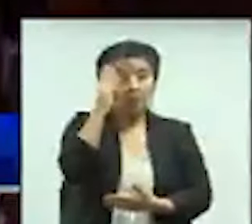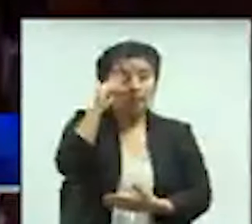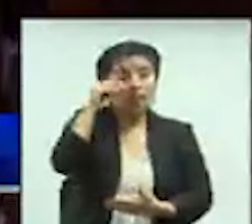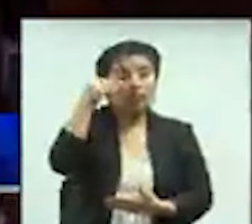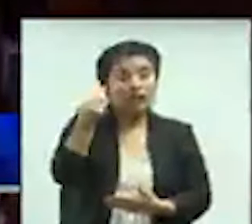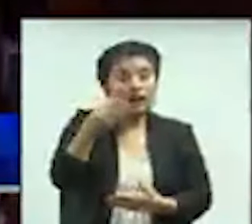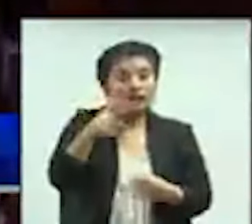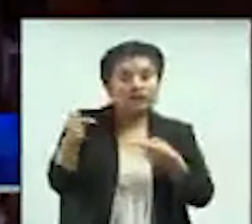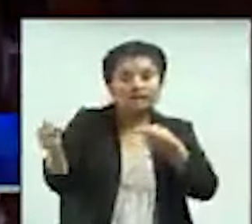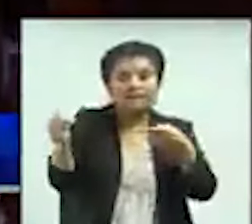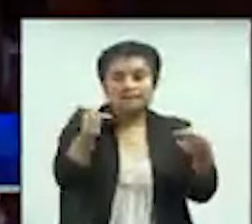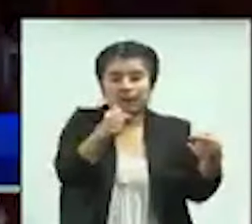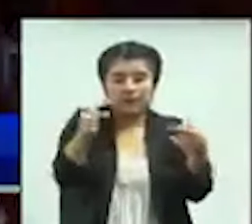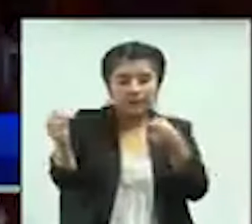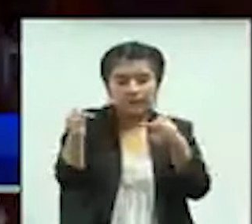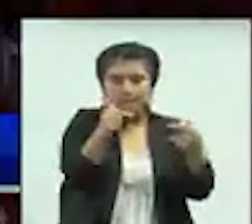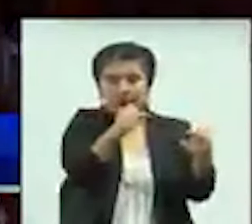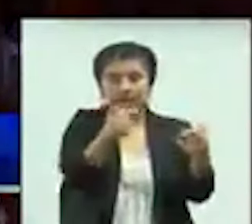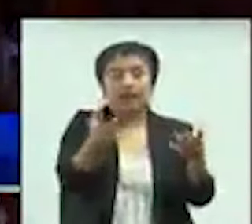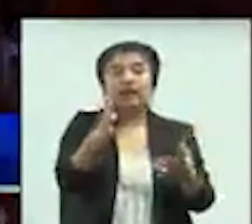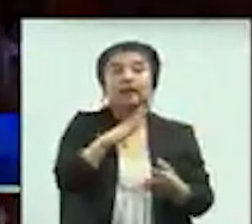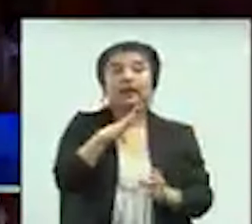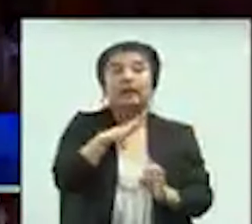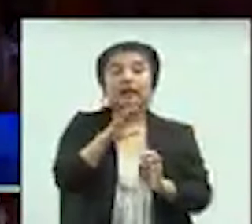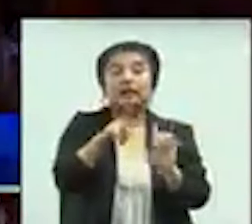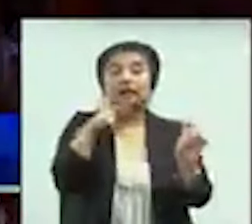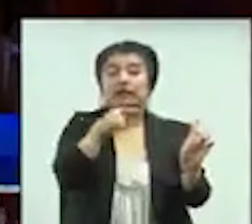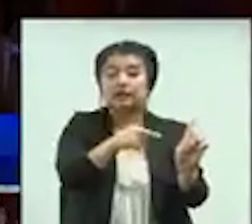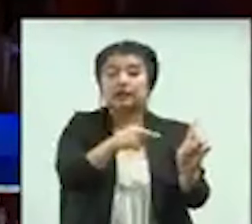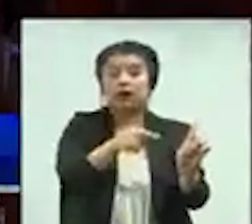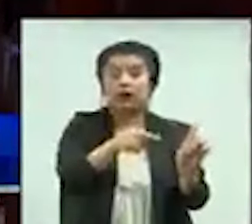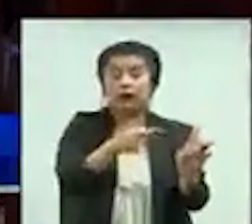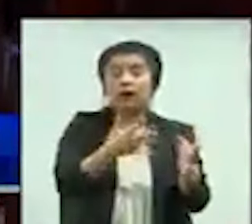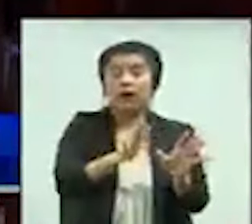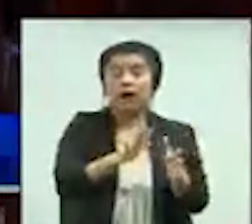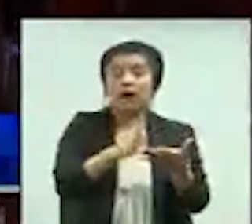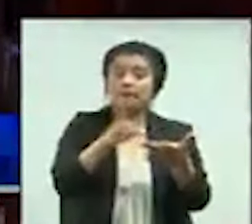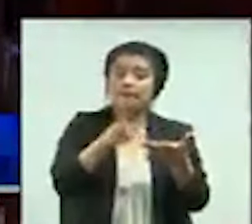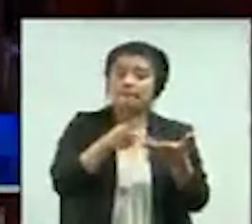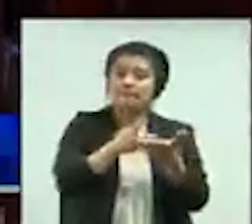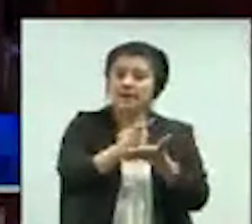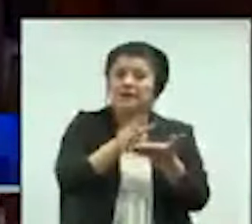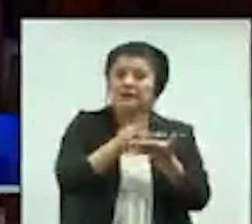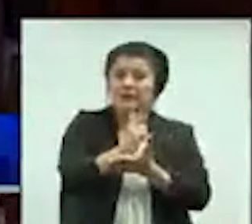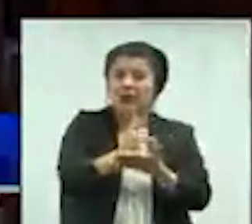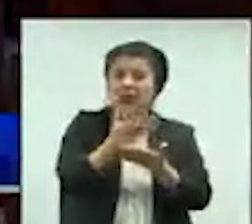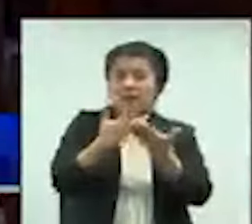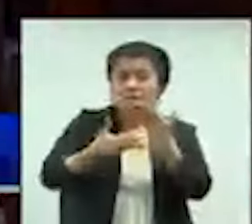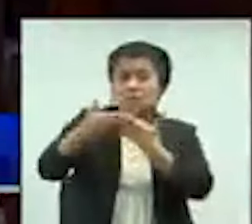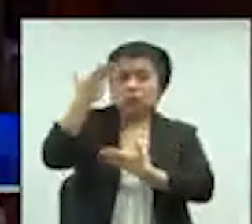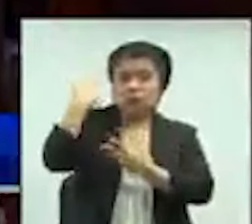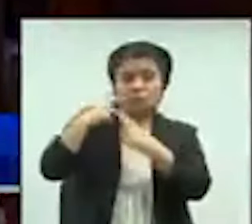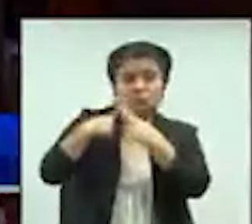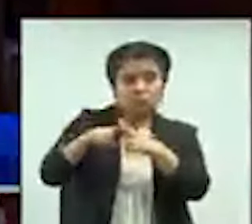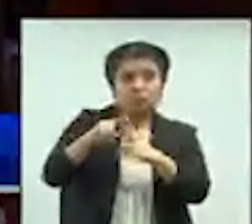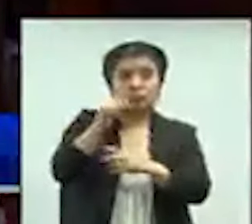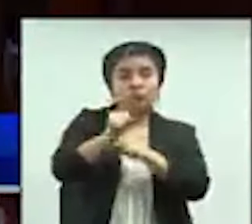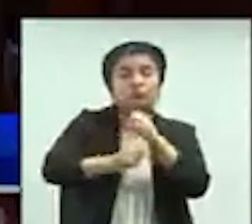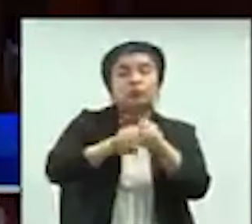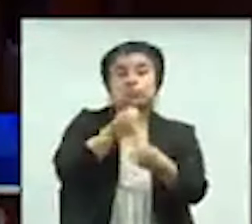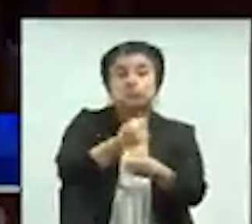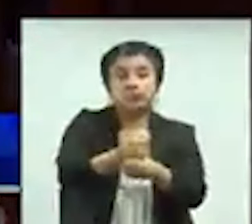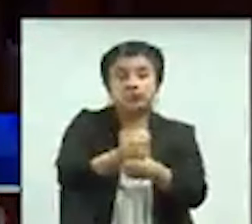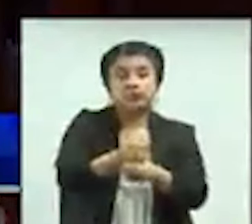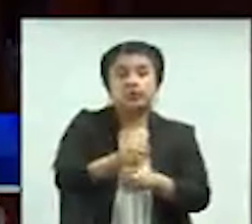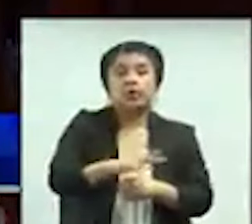los ataques terroristas que había sido víctimas a inicios del año.